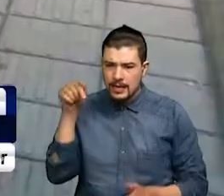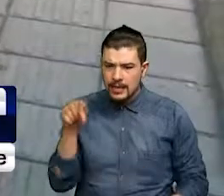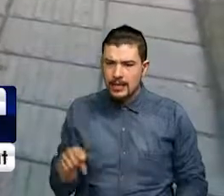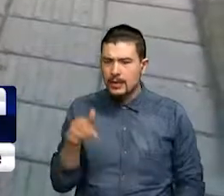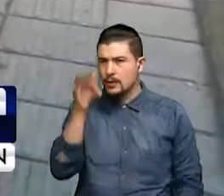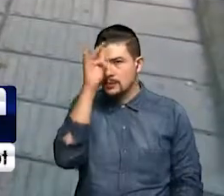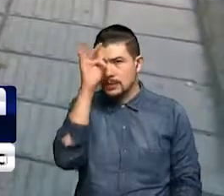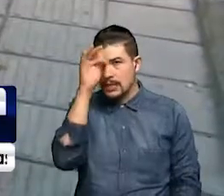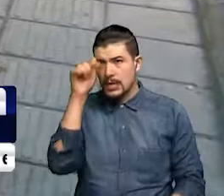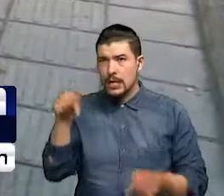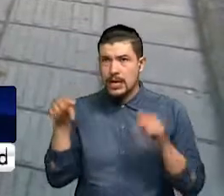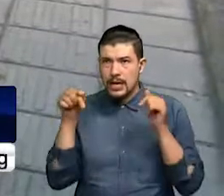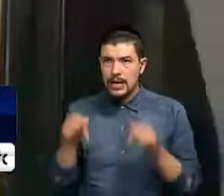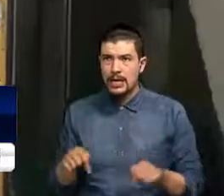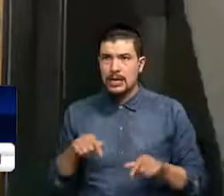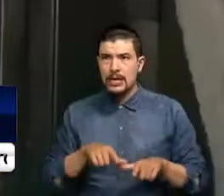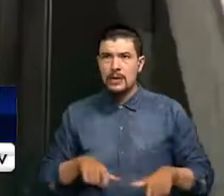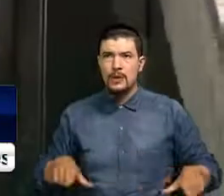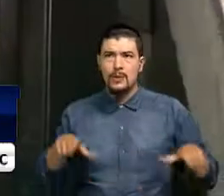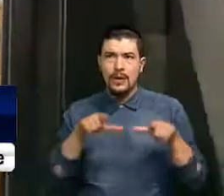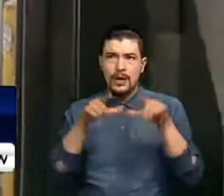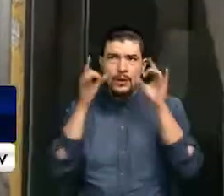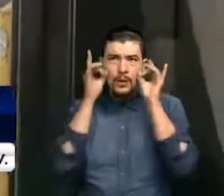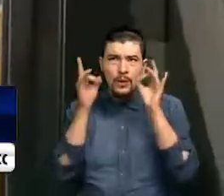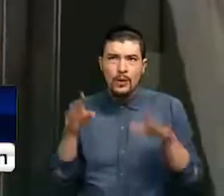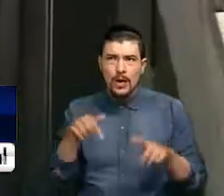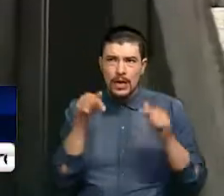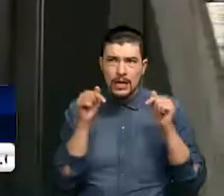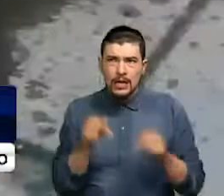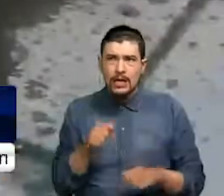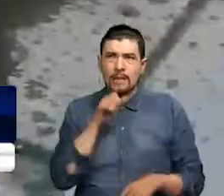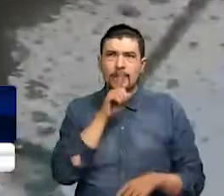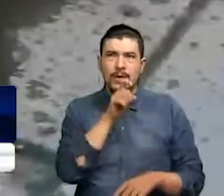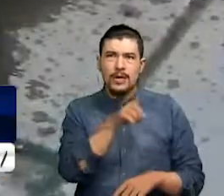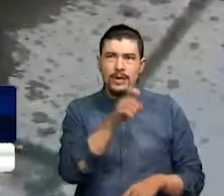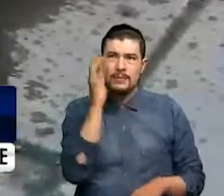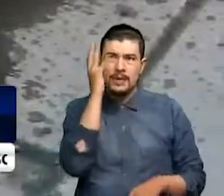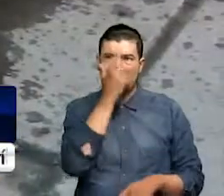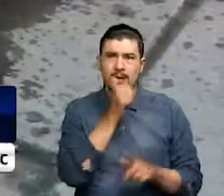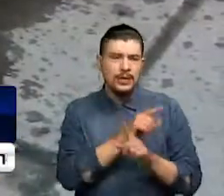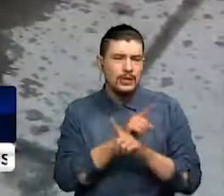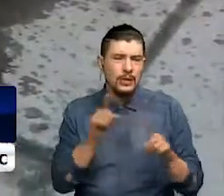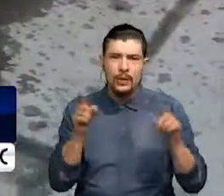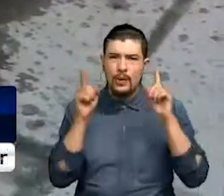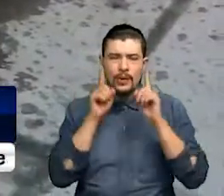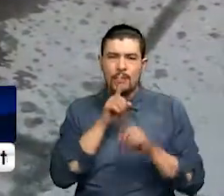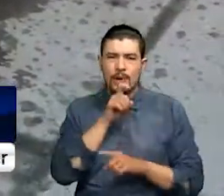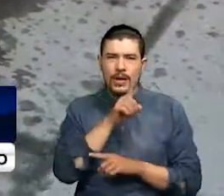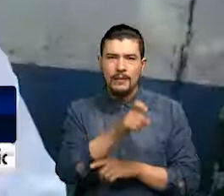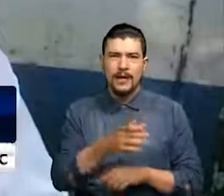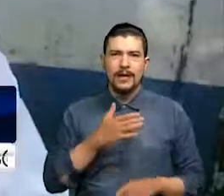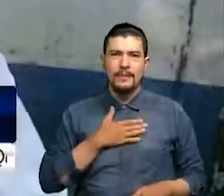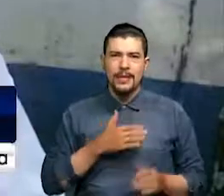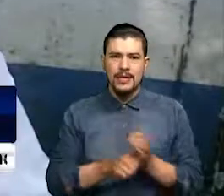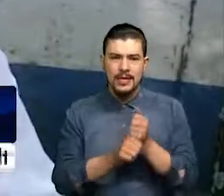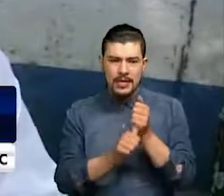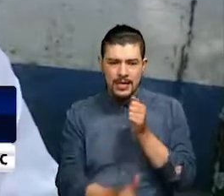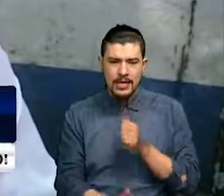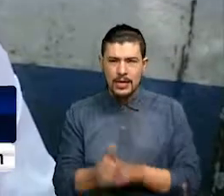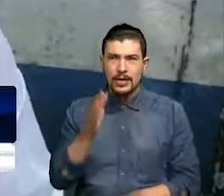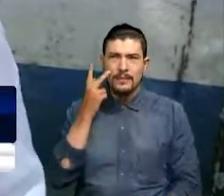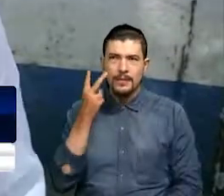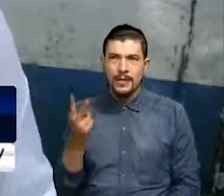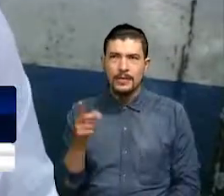esto era que me buscara manga bella ya no era bucaramanga de ella sino que era bucaramanga de mí y ella me contestó